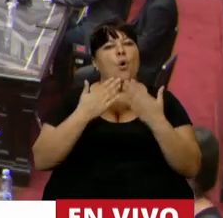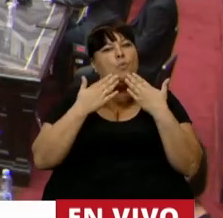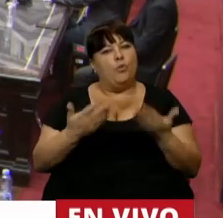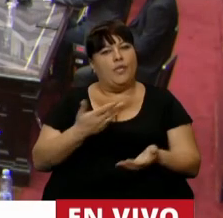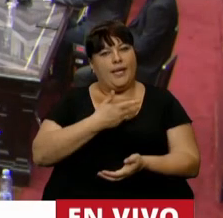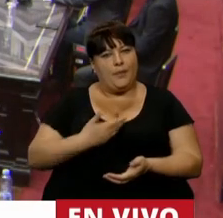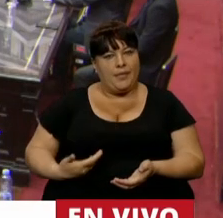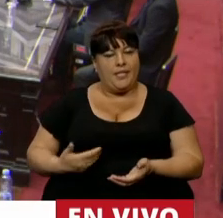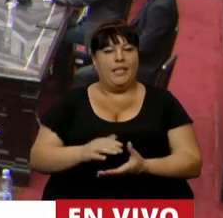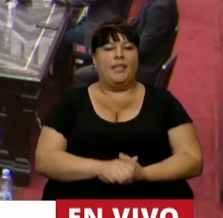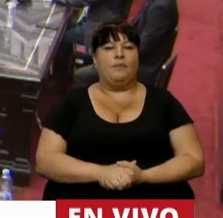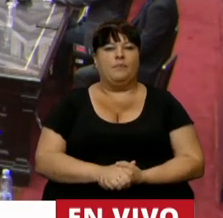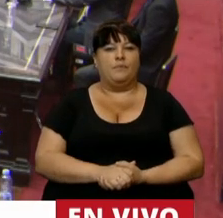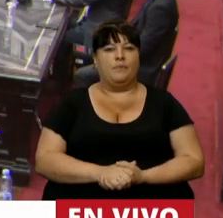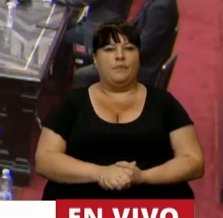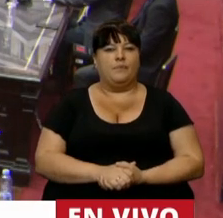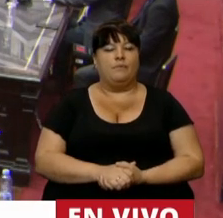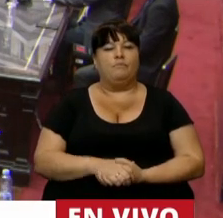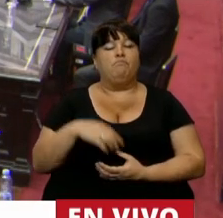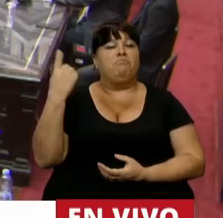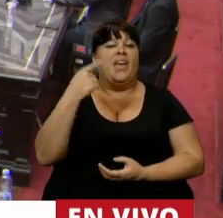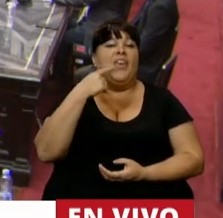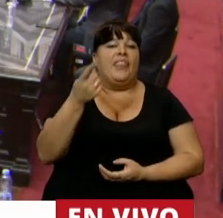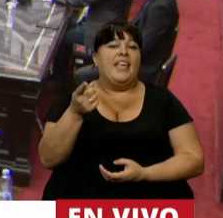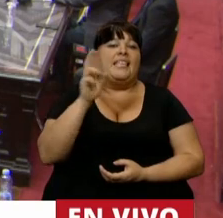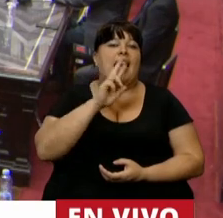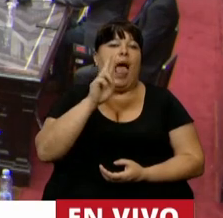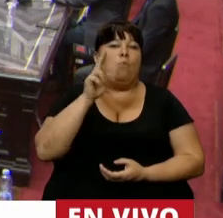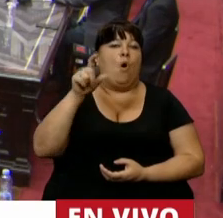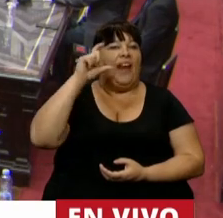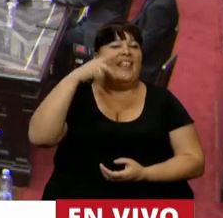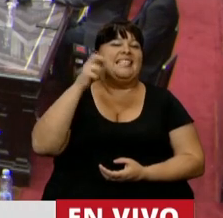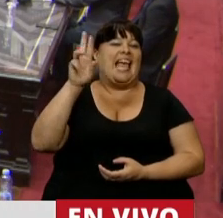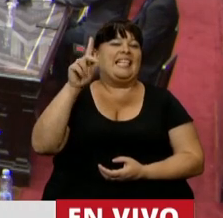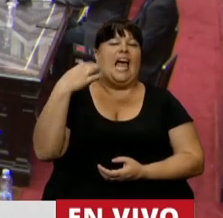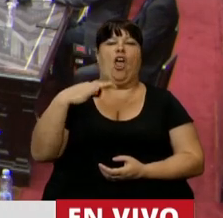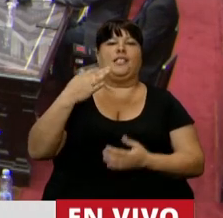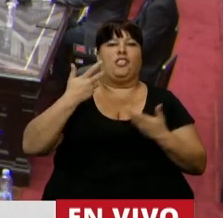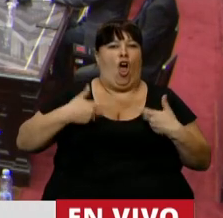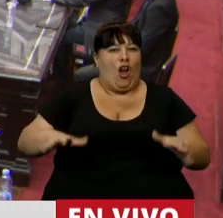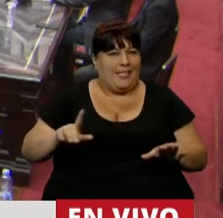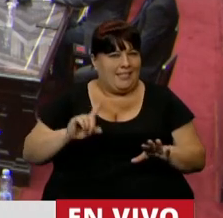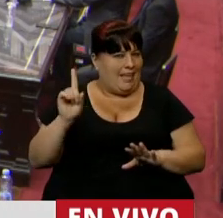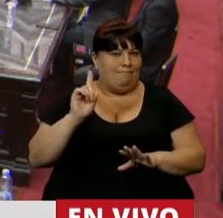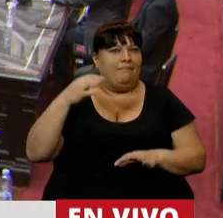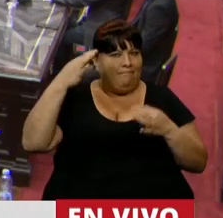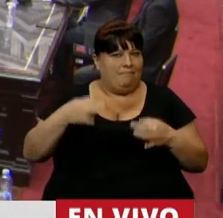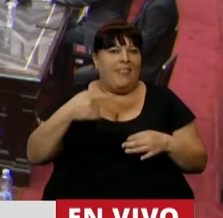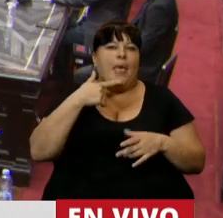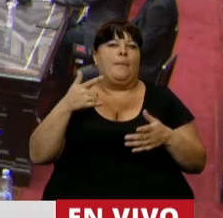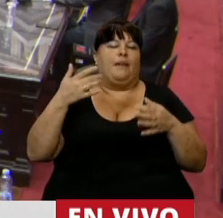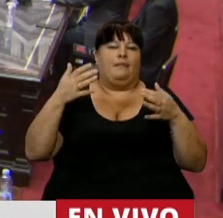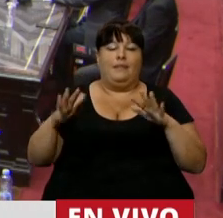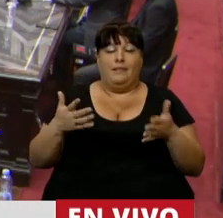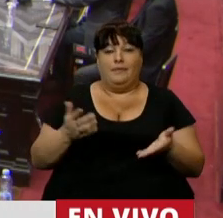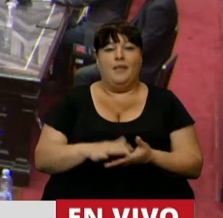Muchas gracias, señor presidente. Dicen que la mujer del César no solo debe ser honesta, sino también